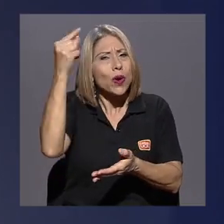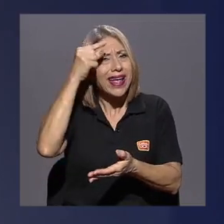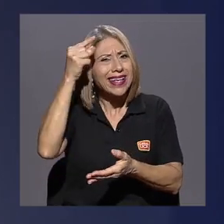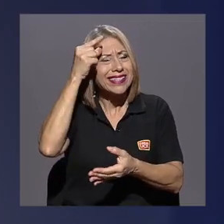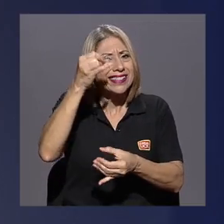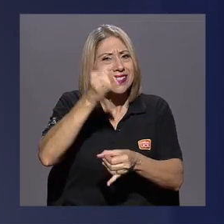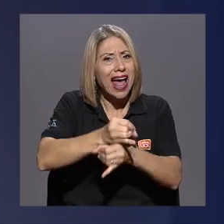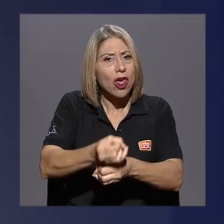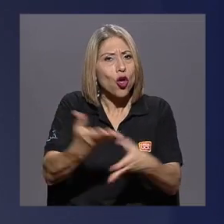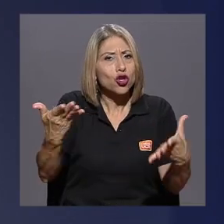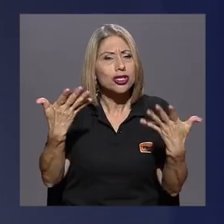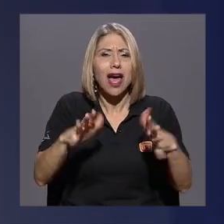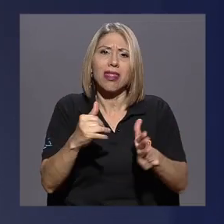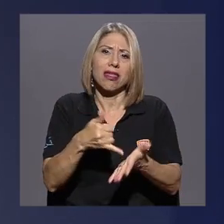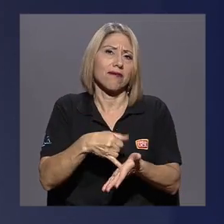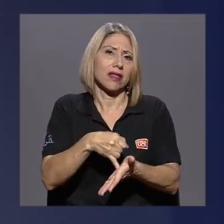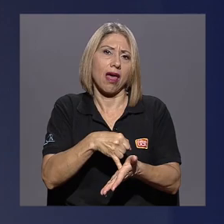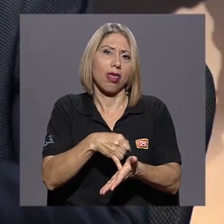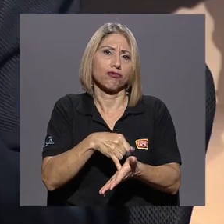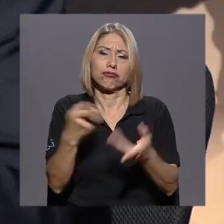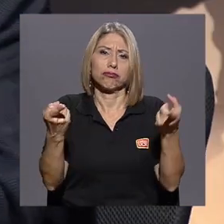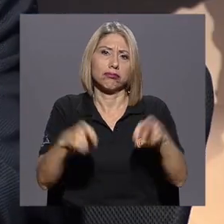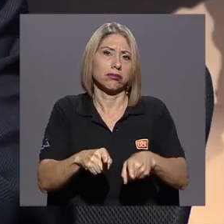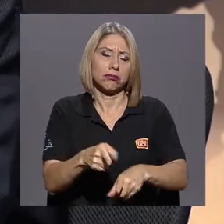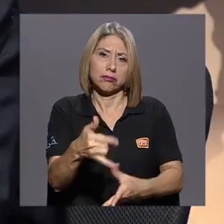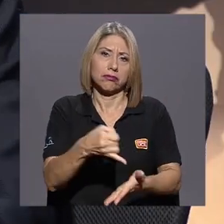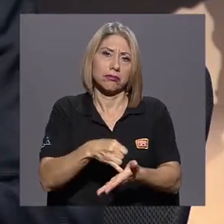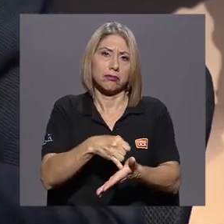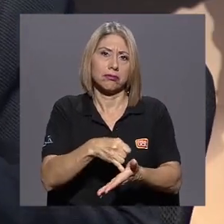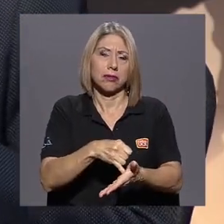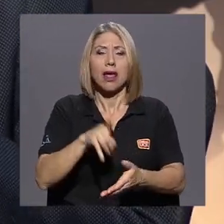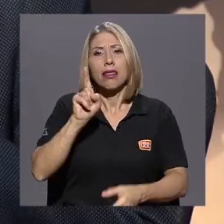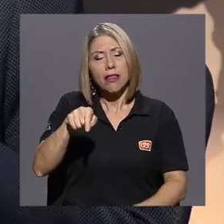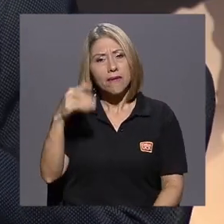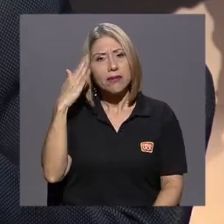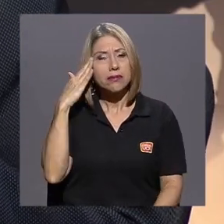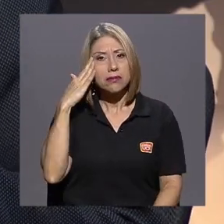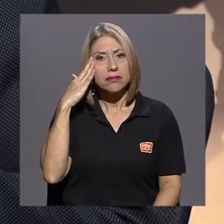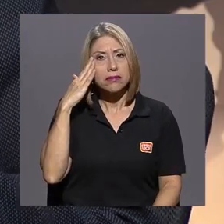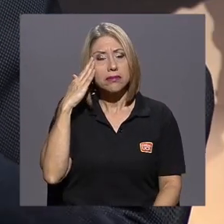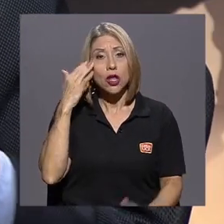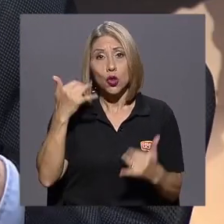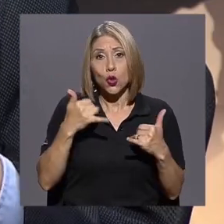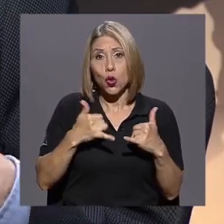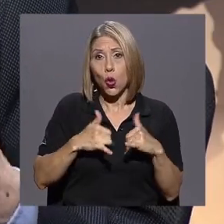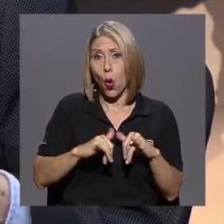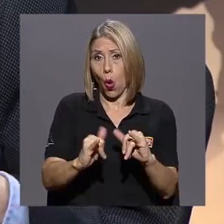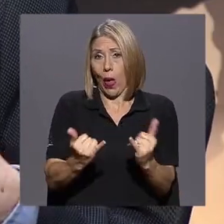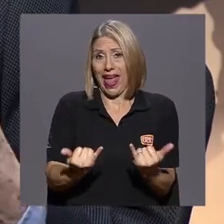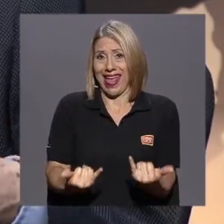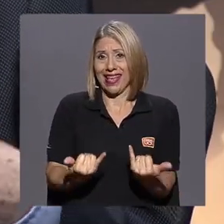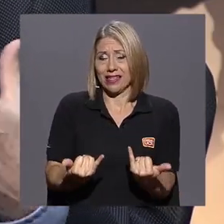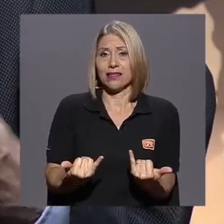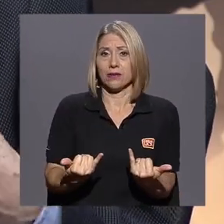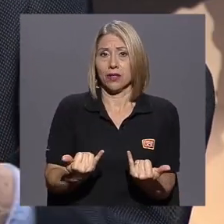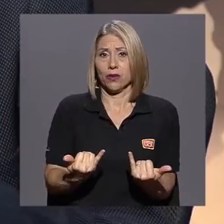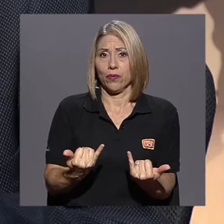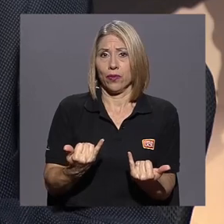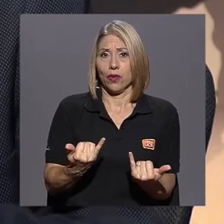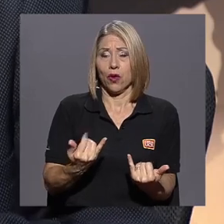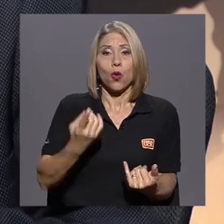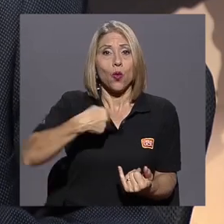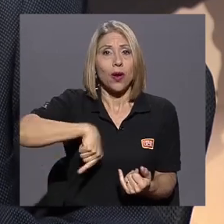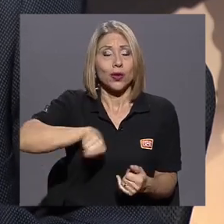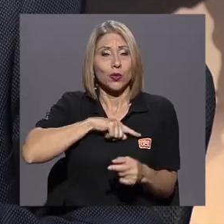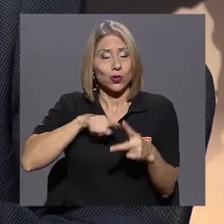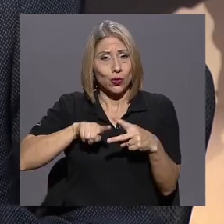¿verdad? O sea, es decir, lo que ocurre es eso, es un Estado ya debilitado. Hay que tener presente que todavía en este momento, cuando nosotros iniciamos